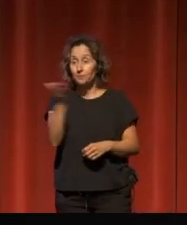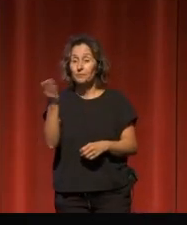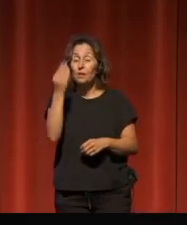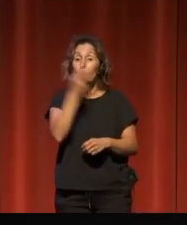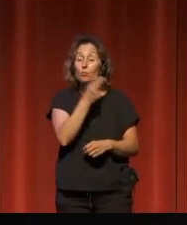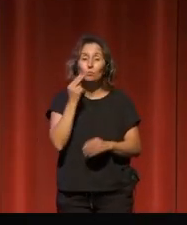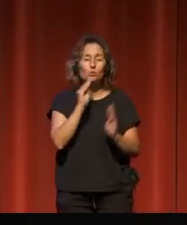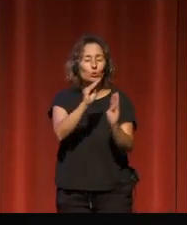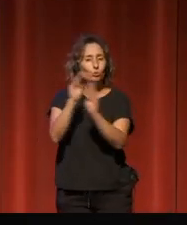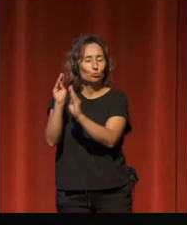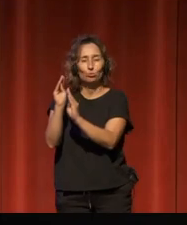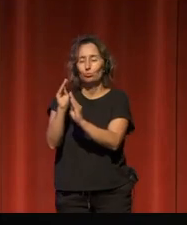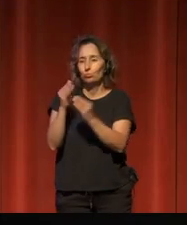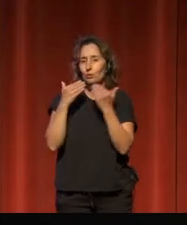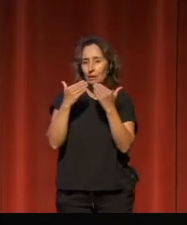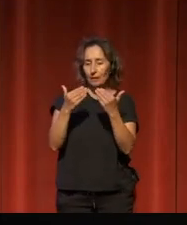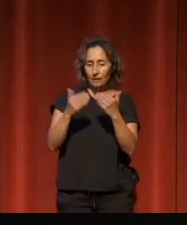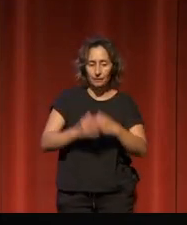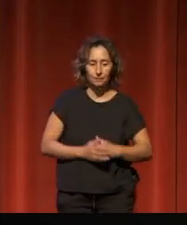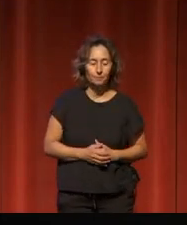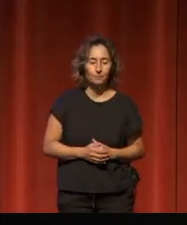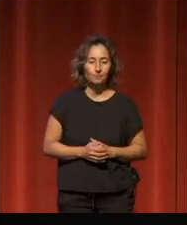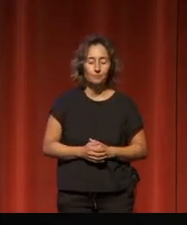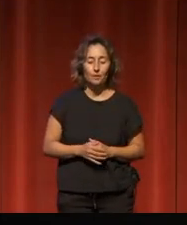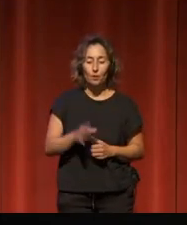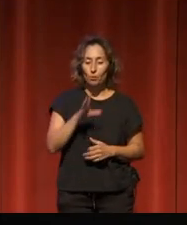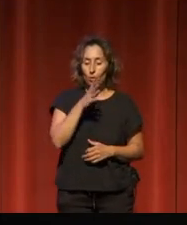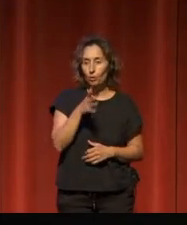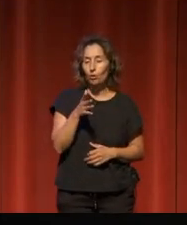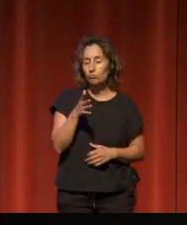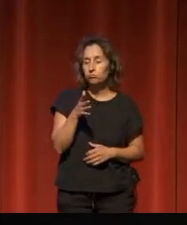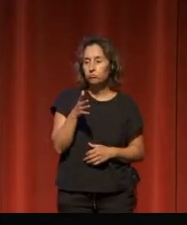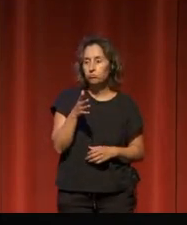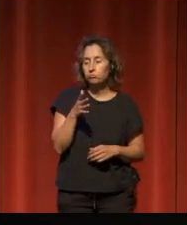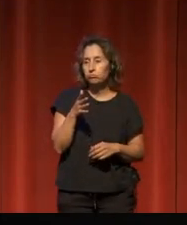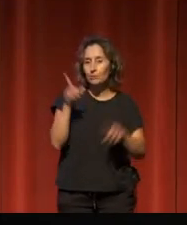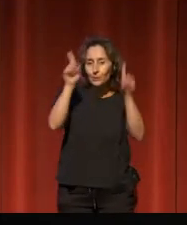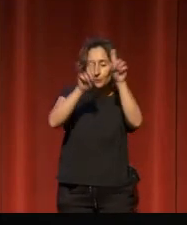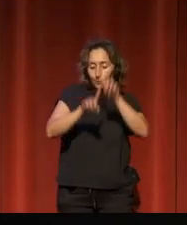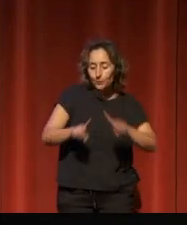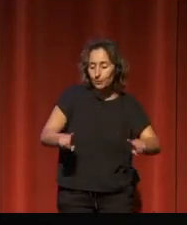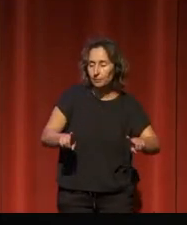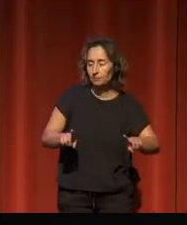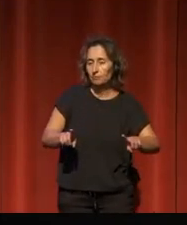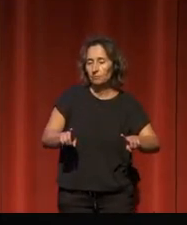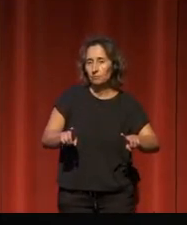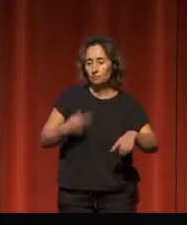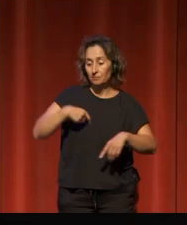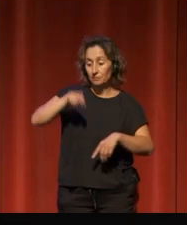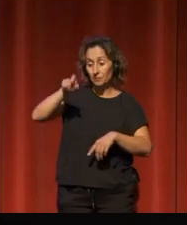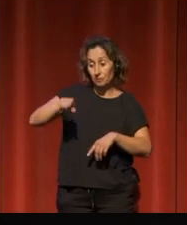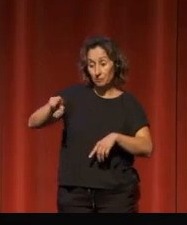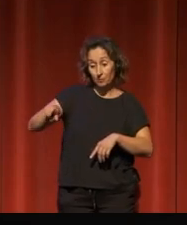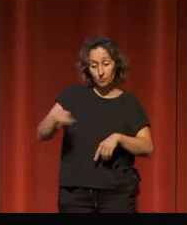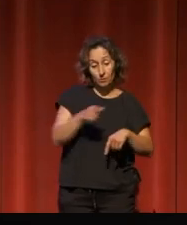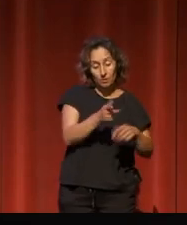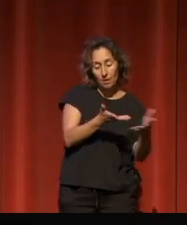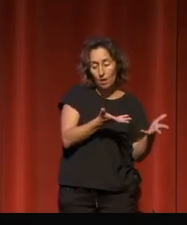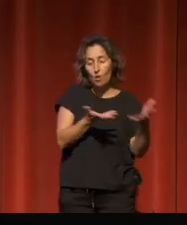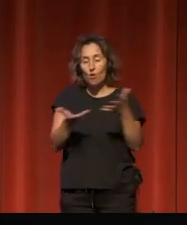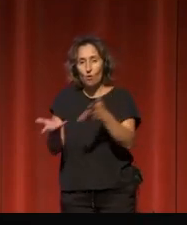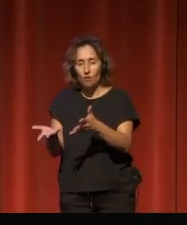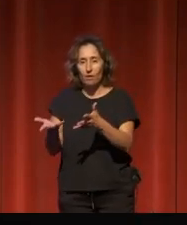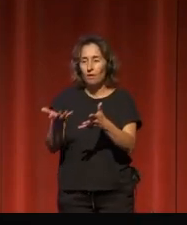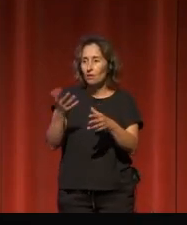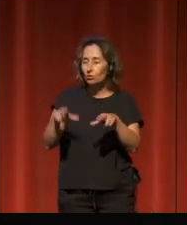compromiso ejemplar por ser discretos a la vez que eficaces agentes de transmisión y acercamiento del conocimiento a